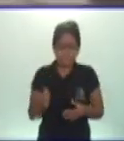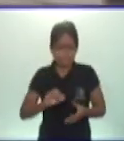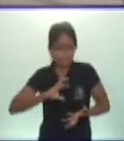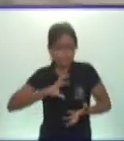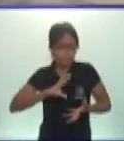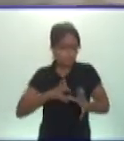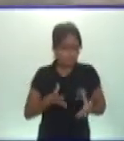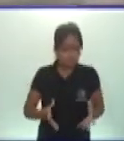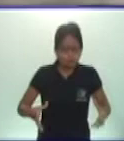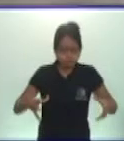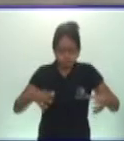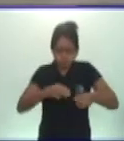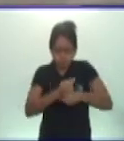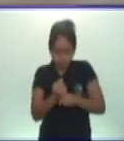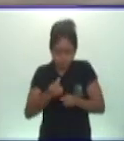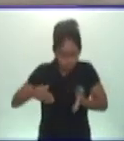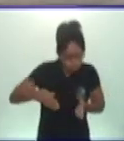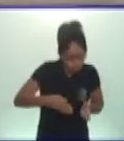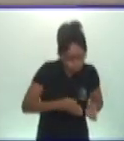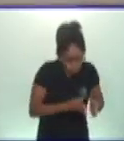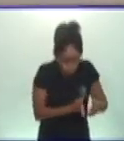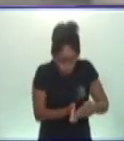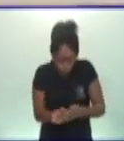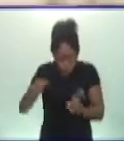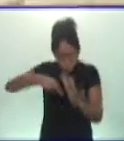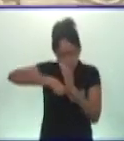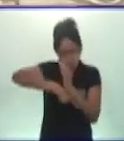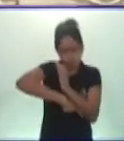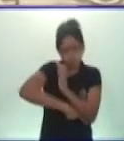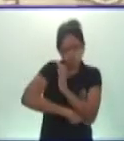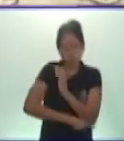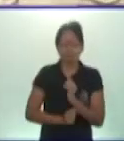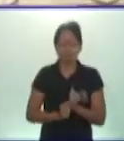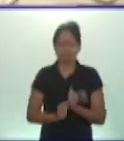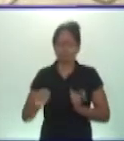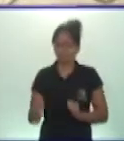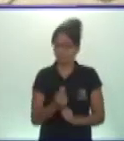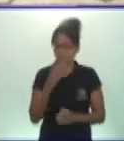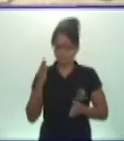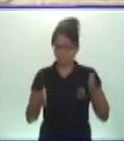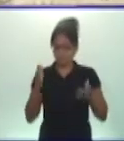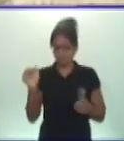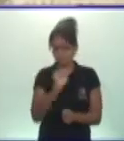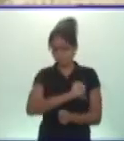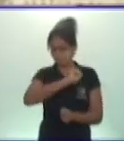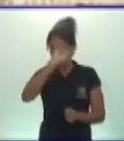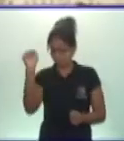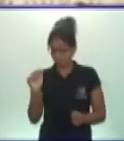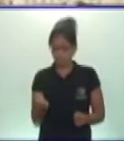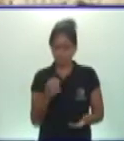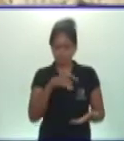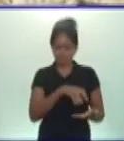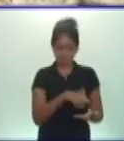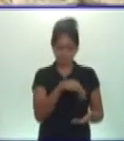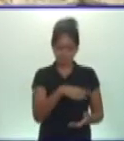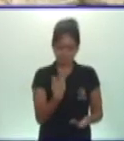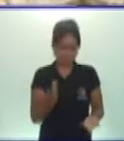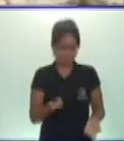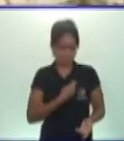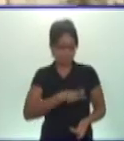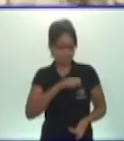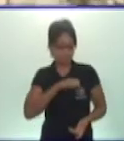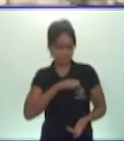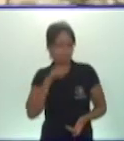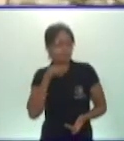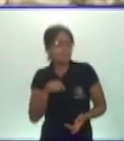de entrada estrecho y profundo. En la primera etapa de conquista y asentamiento por parte de España fue